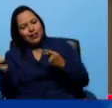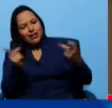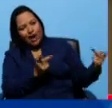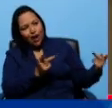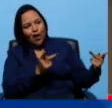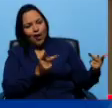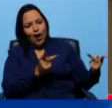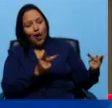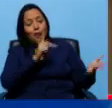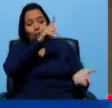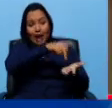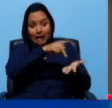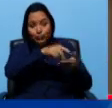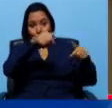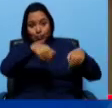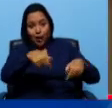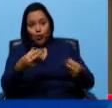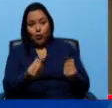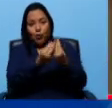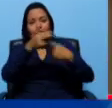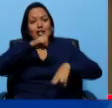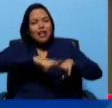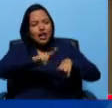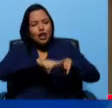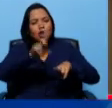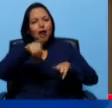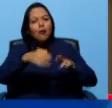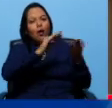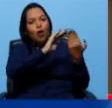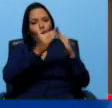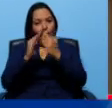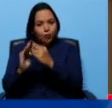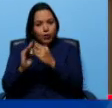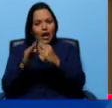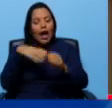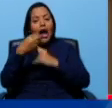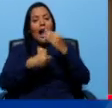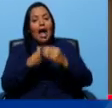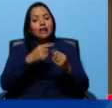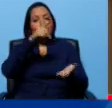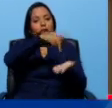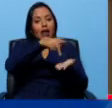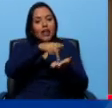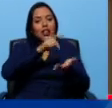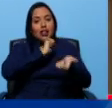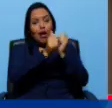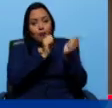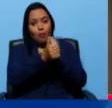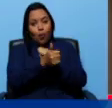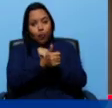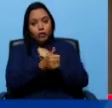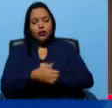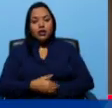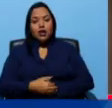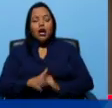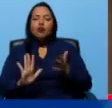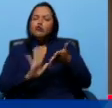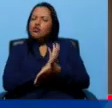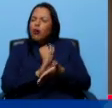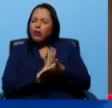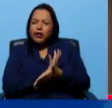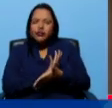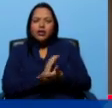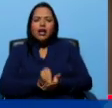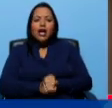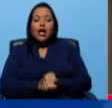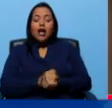a participar aquí con los niños, con la misma comunidad que también hace vida deportiva en lo que es la cancha de